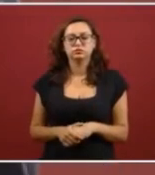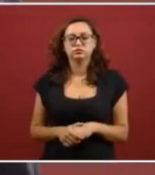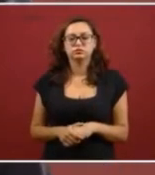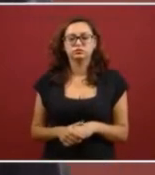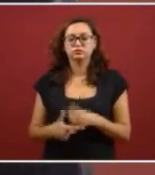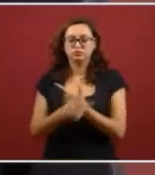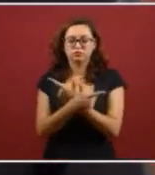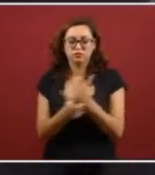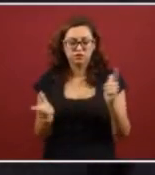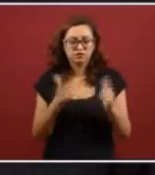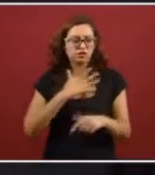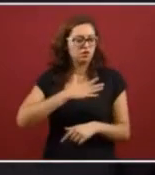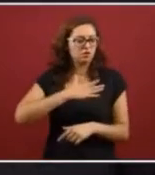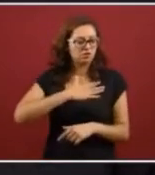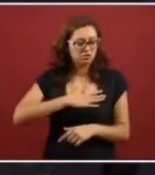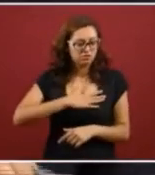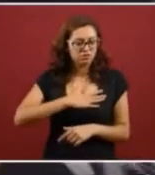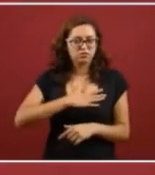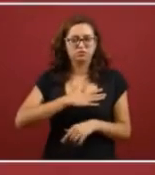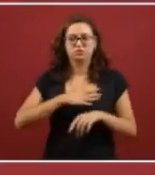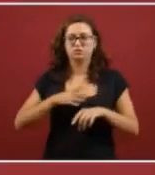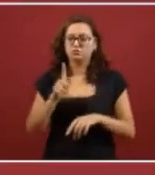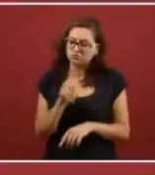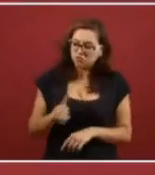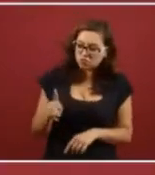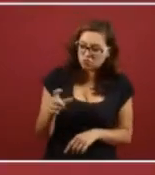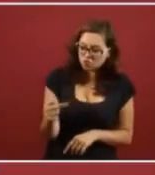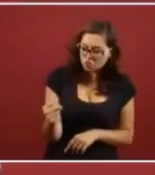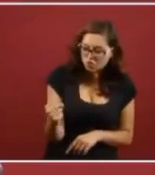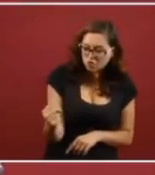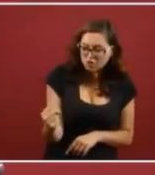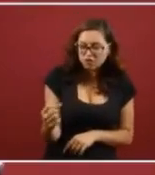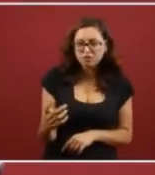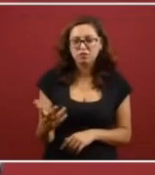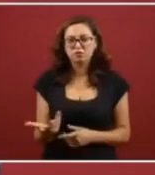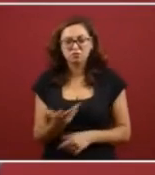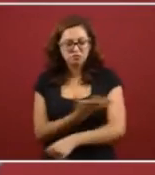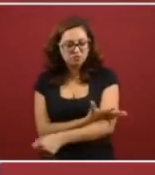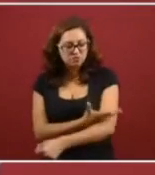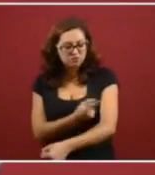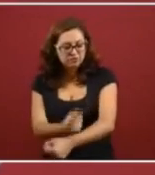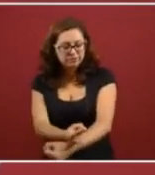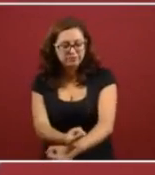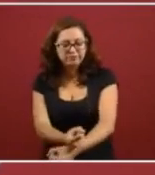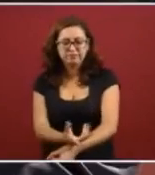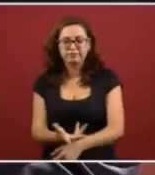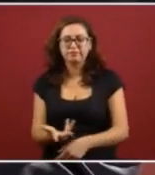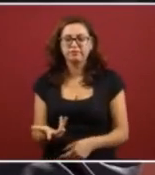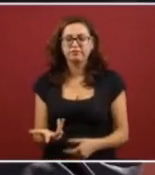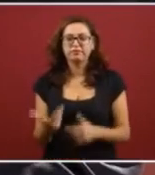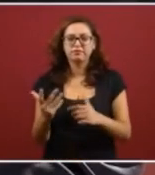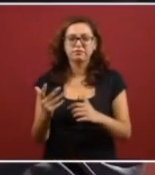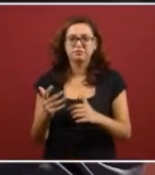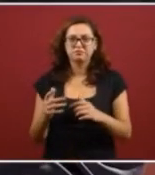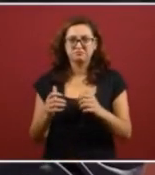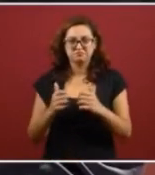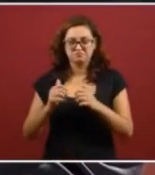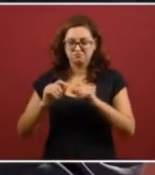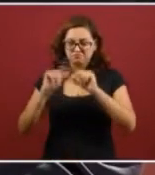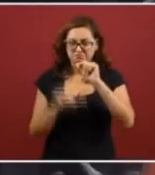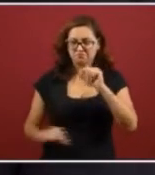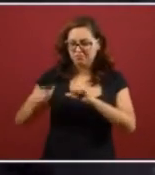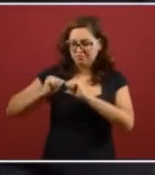libertad, justicia, liberty, justice, democracia, democracy, honestidad, honesty, soberanía,